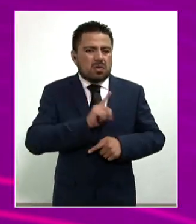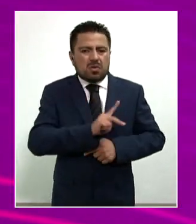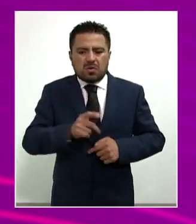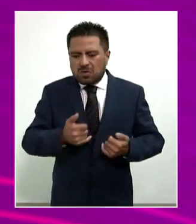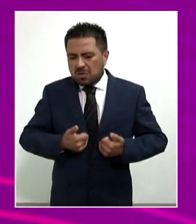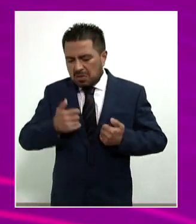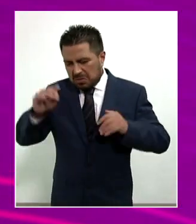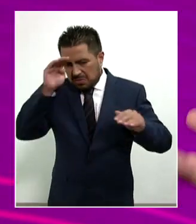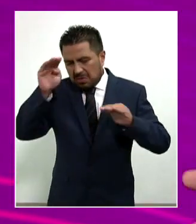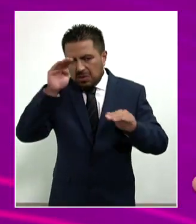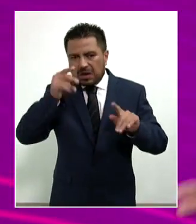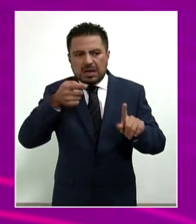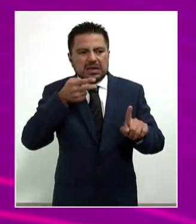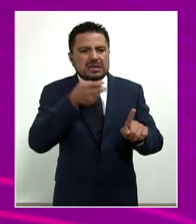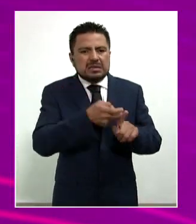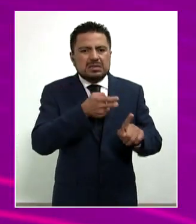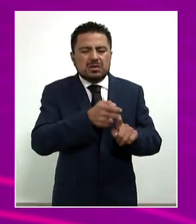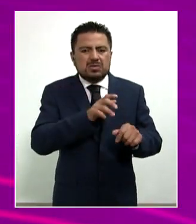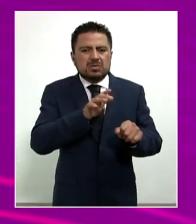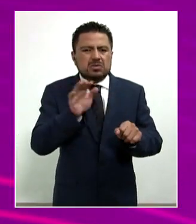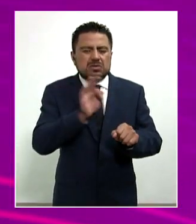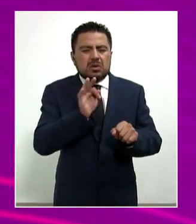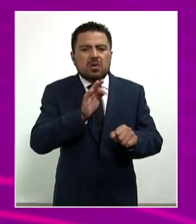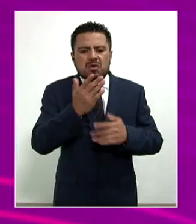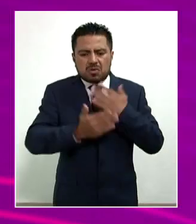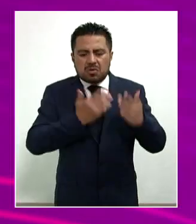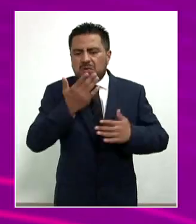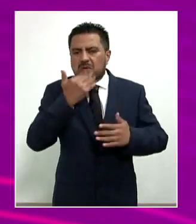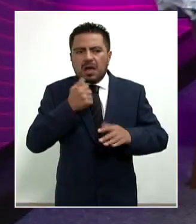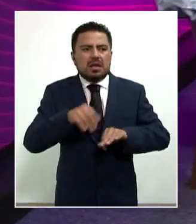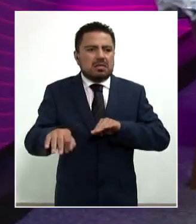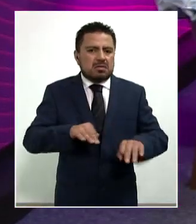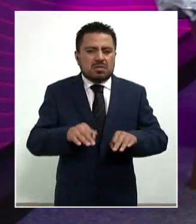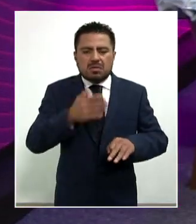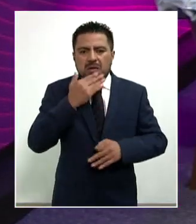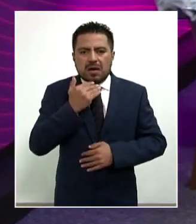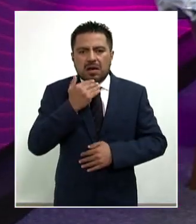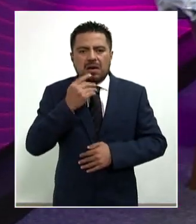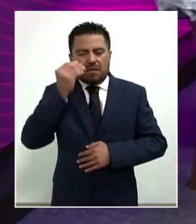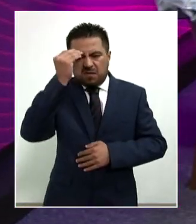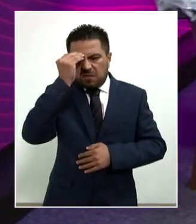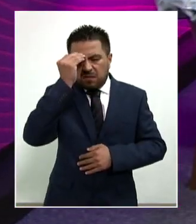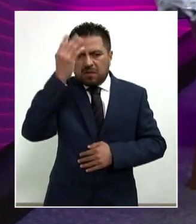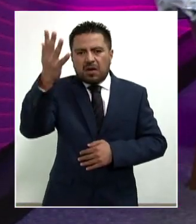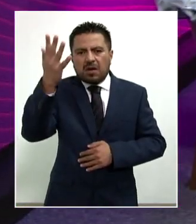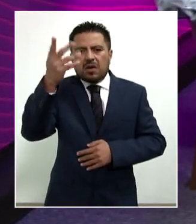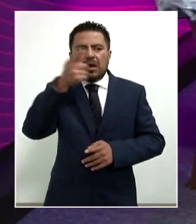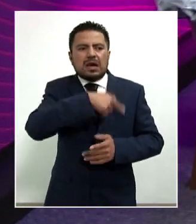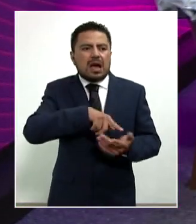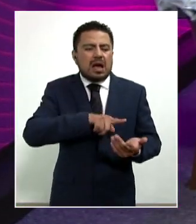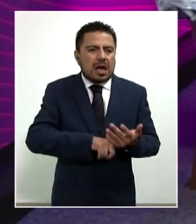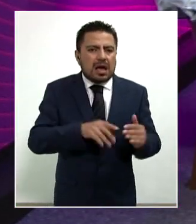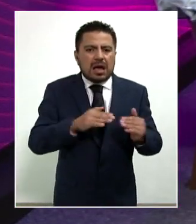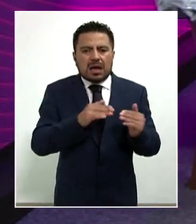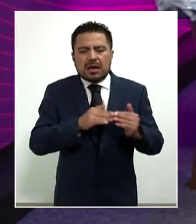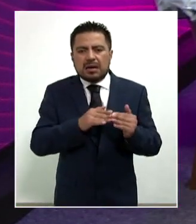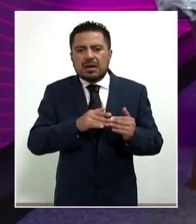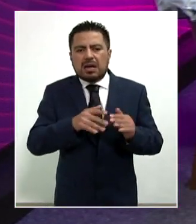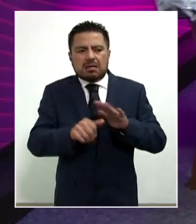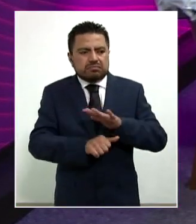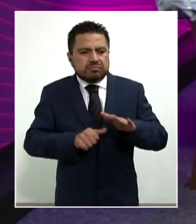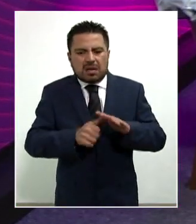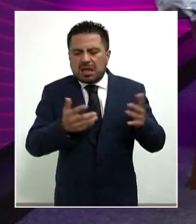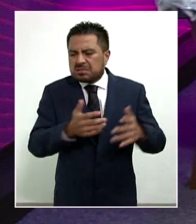joven que supuestamente no estudia ni trabaja, que es floja y que está en su casa no